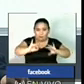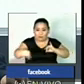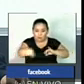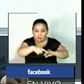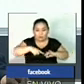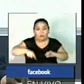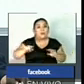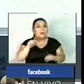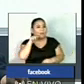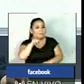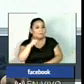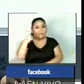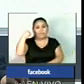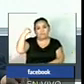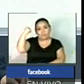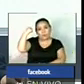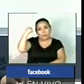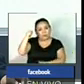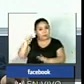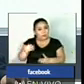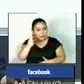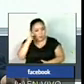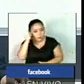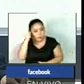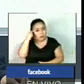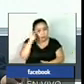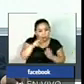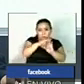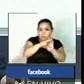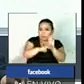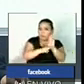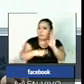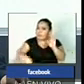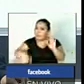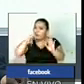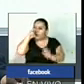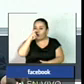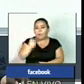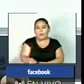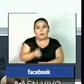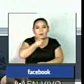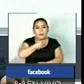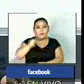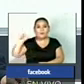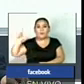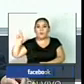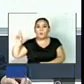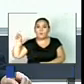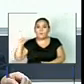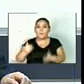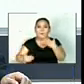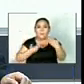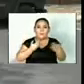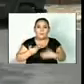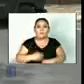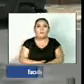Por eso es importante reforzar las medidas de prevención. Luis Alberto López nos habla más al respecto.